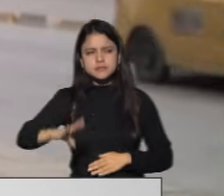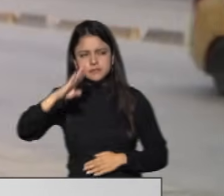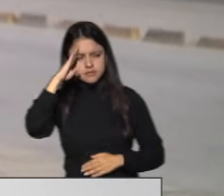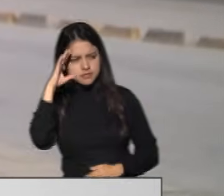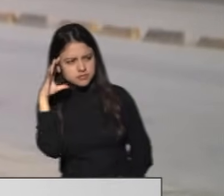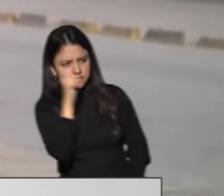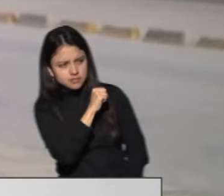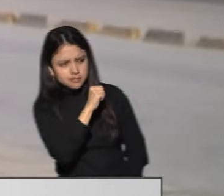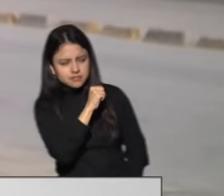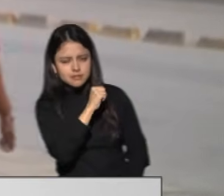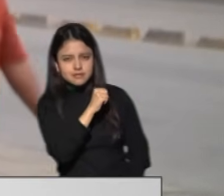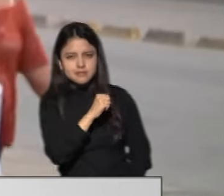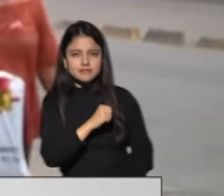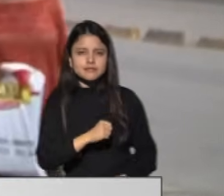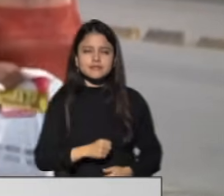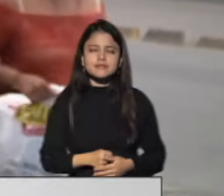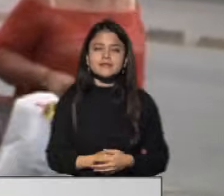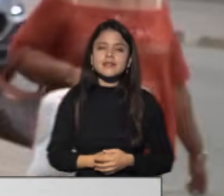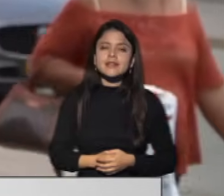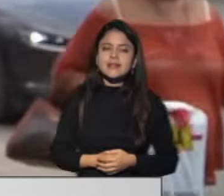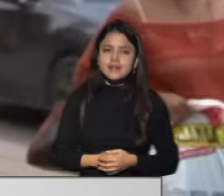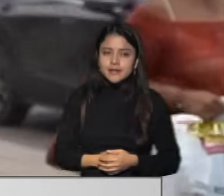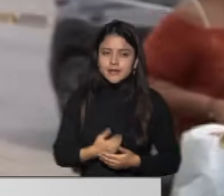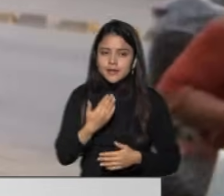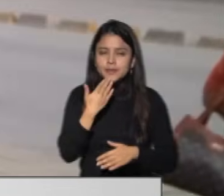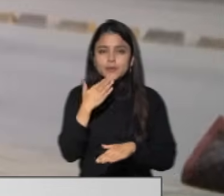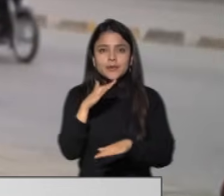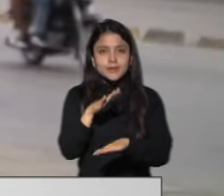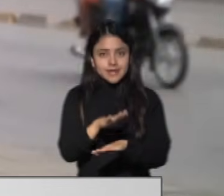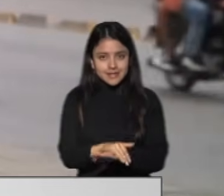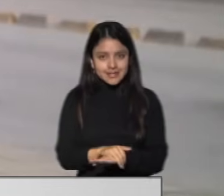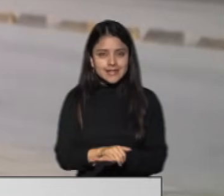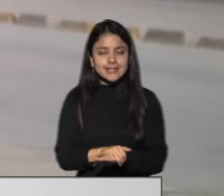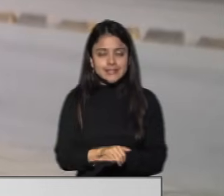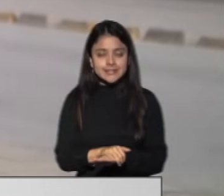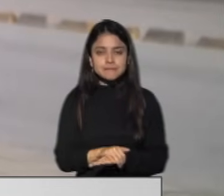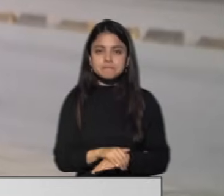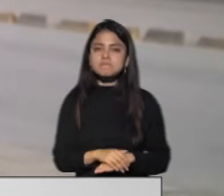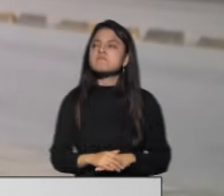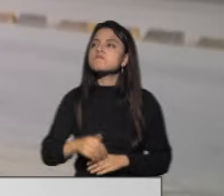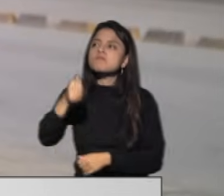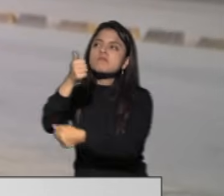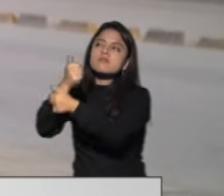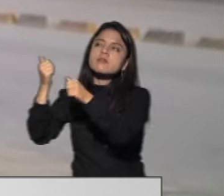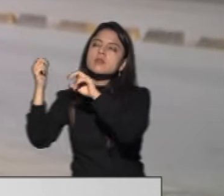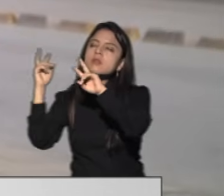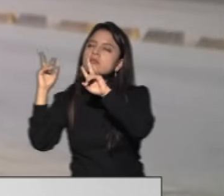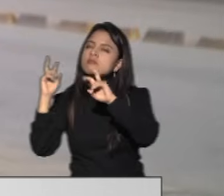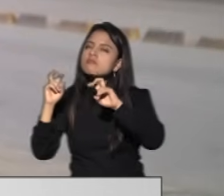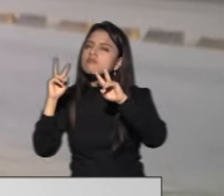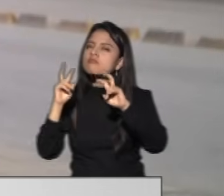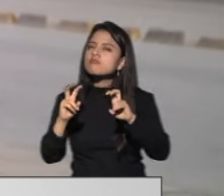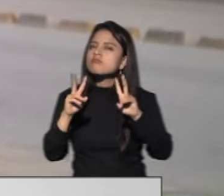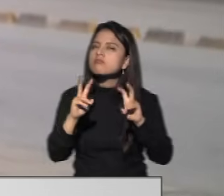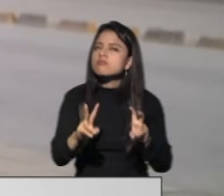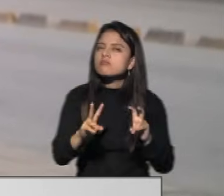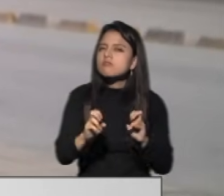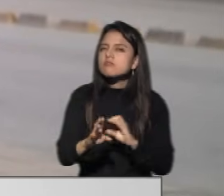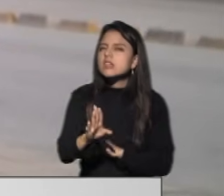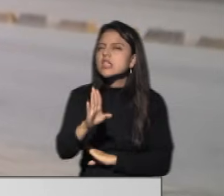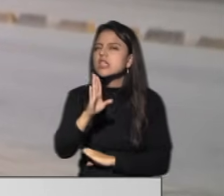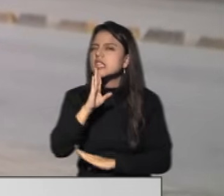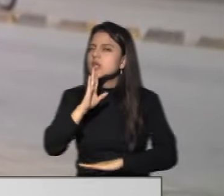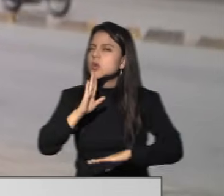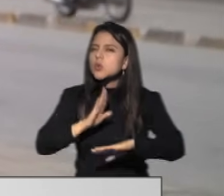Luisa, televidentes, muy buenas tardes. Han señalado las autoridades que se encuentran en la investigación para tratar de establecer a qué grupo